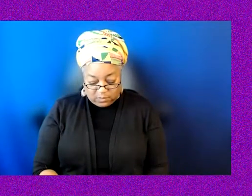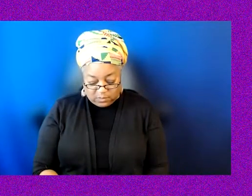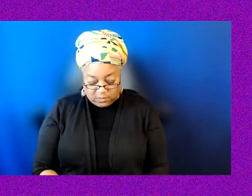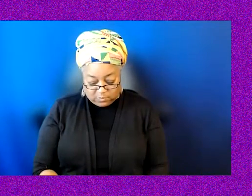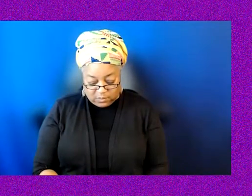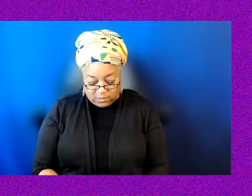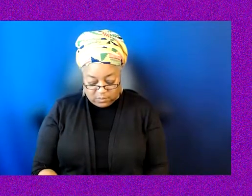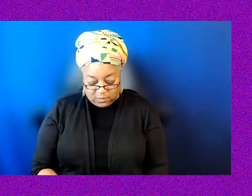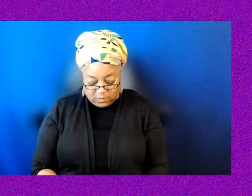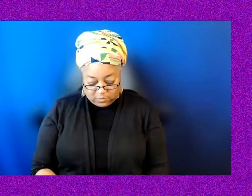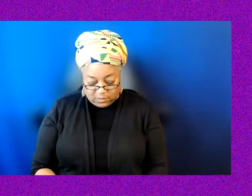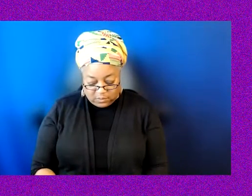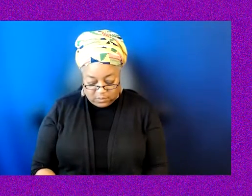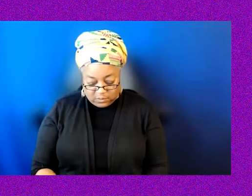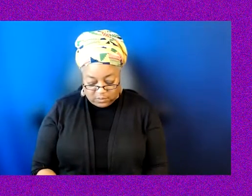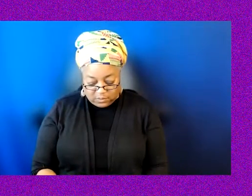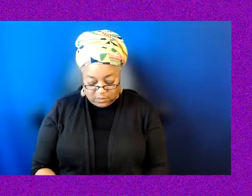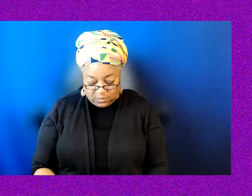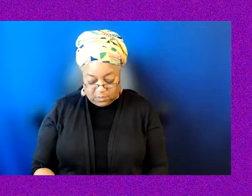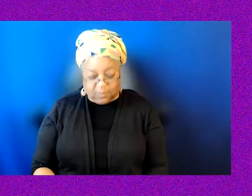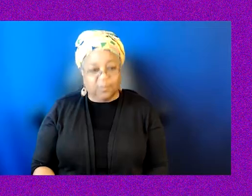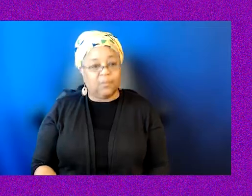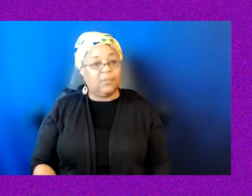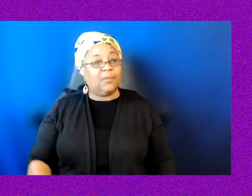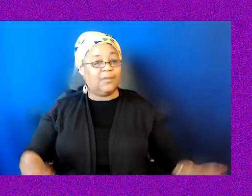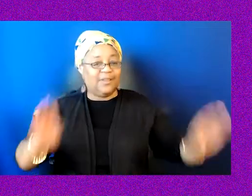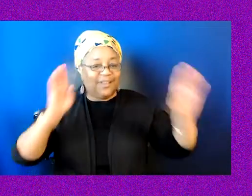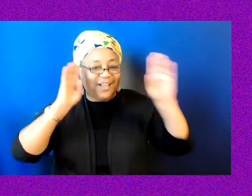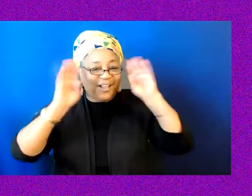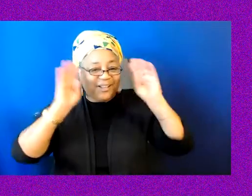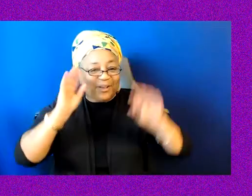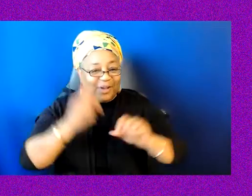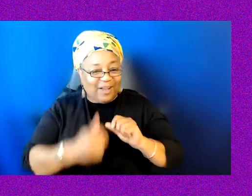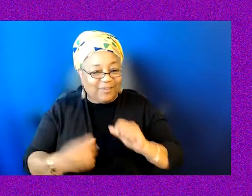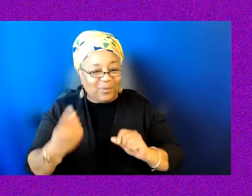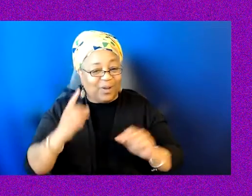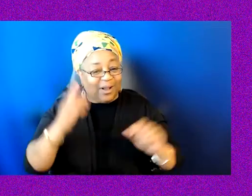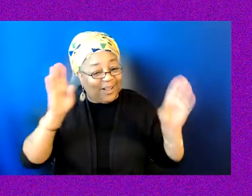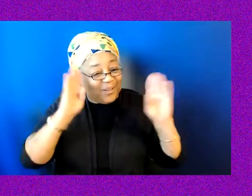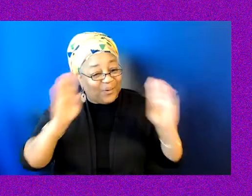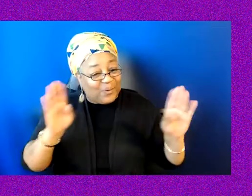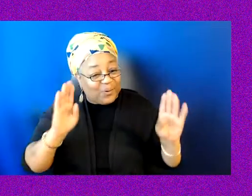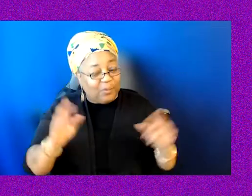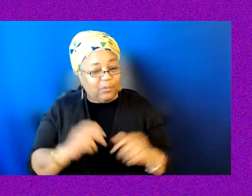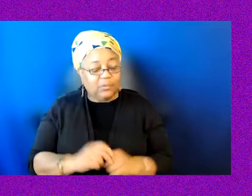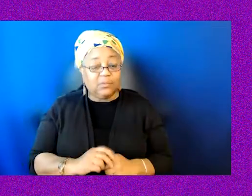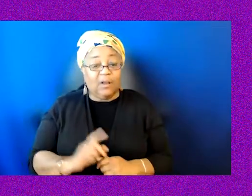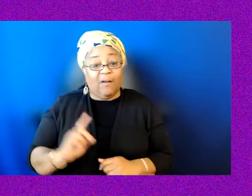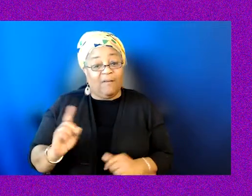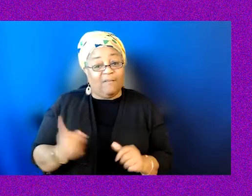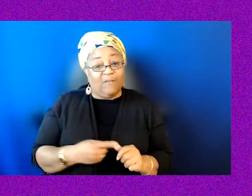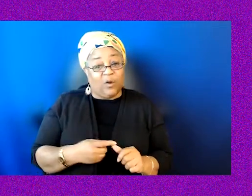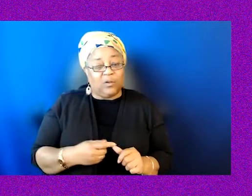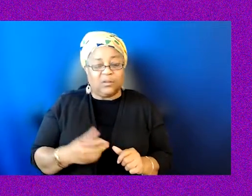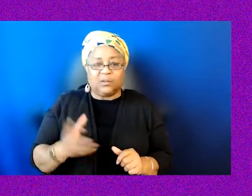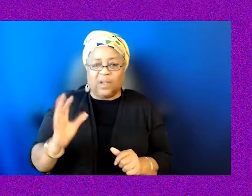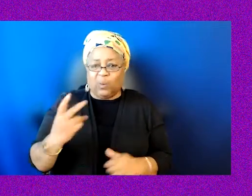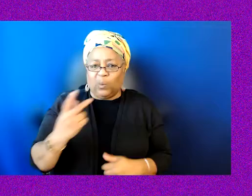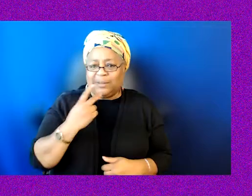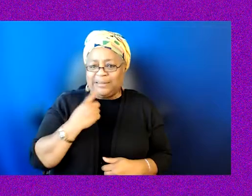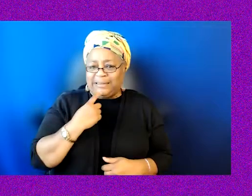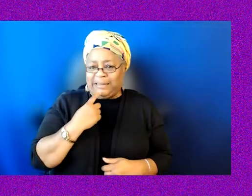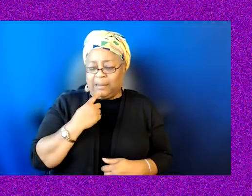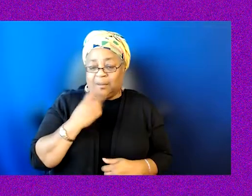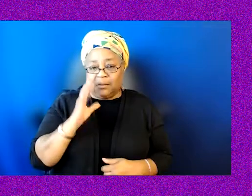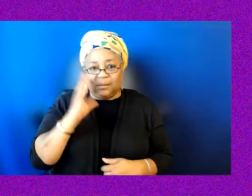Hello, everyone. Hello. Hola a todos. First, I just want to say it's so beautiful to follow. Primero, wow,